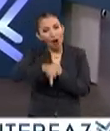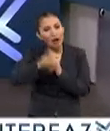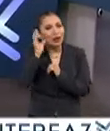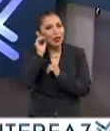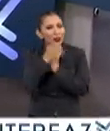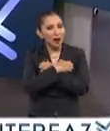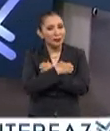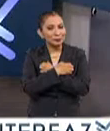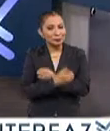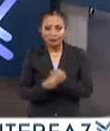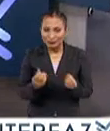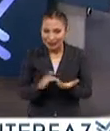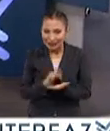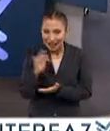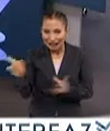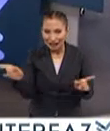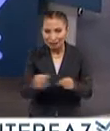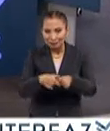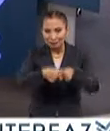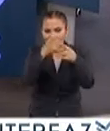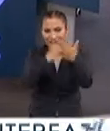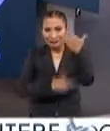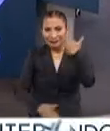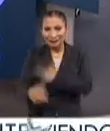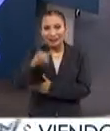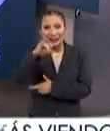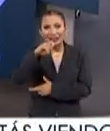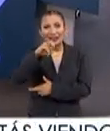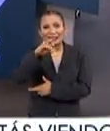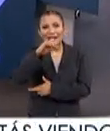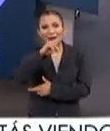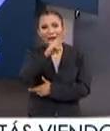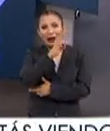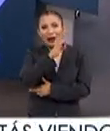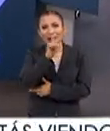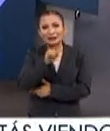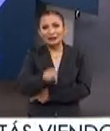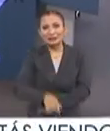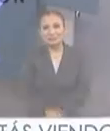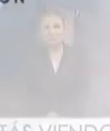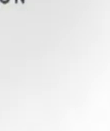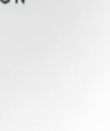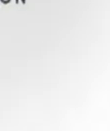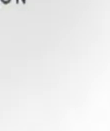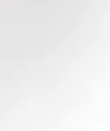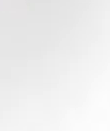Radio Educación. Perfecto, muchísimas gracias. Vamos a una breve pausa, regresamos. Esto es Interfaz.